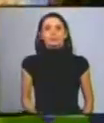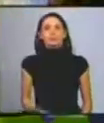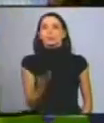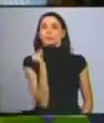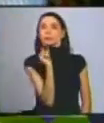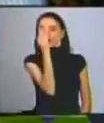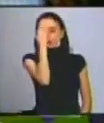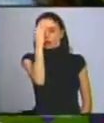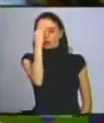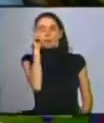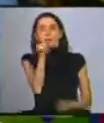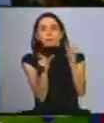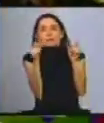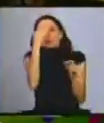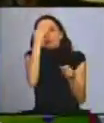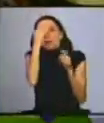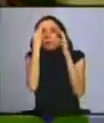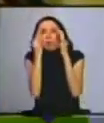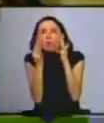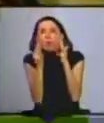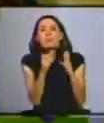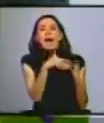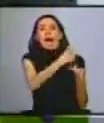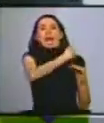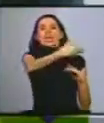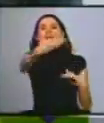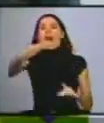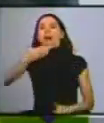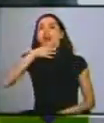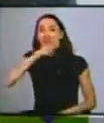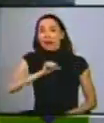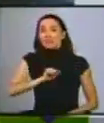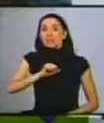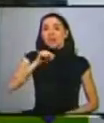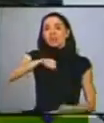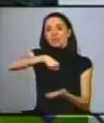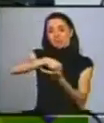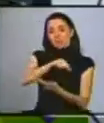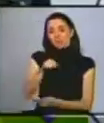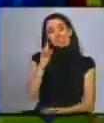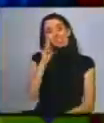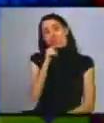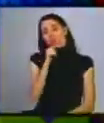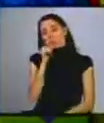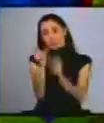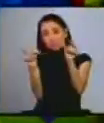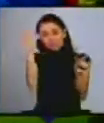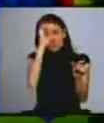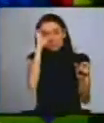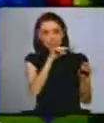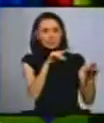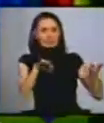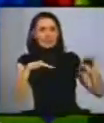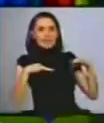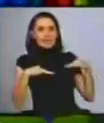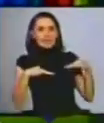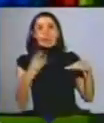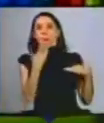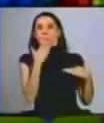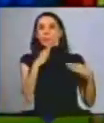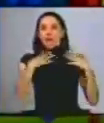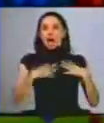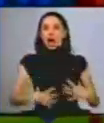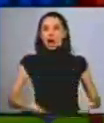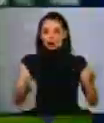Si hace pocos días la preocupación era por los regalos de Navidad, este fin de semana, sin duda, la búsqueda será esta. La del